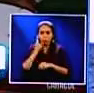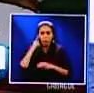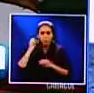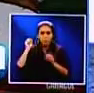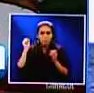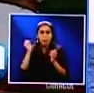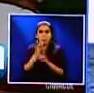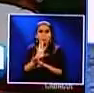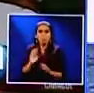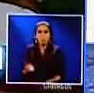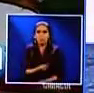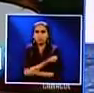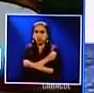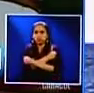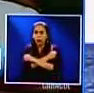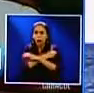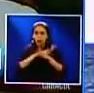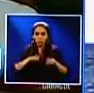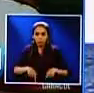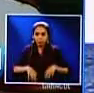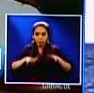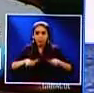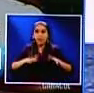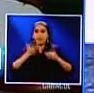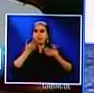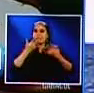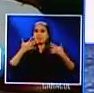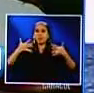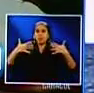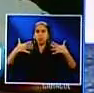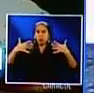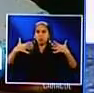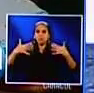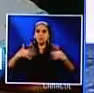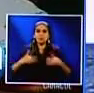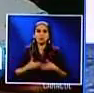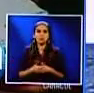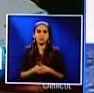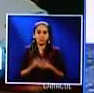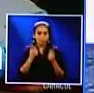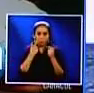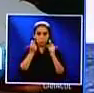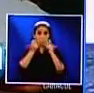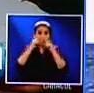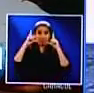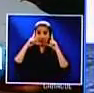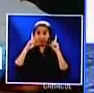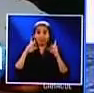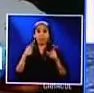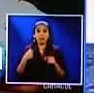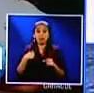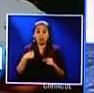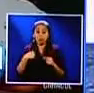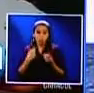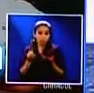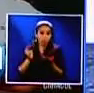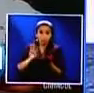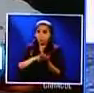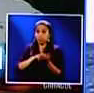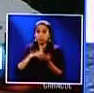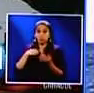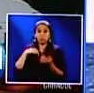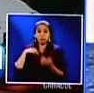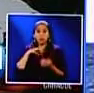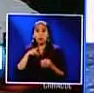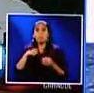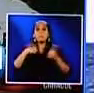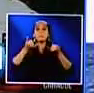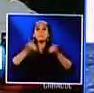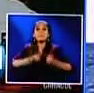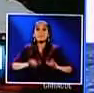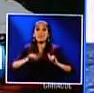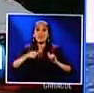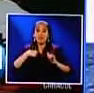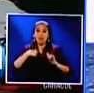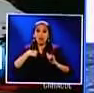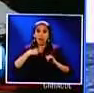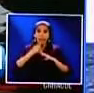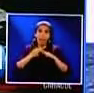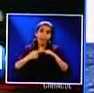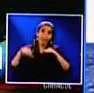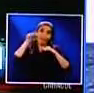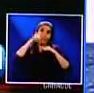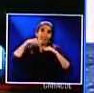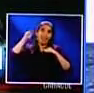bomba, hizo cimbronear el piso y los vidrios, todo. Eso fue impresionante. Entonces me levanté y lo primero, mi hijo, que estaba en el tercer